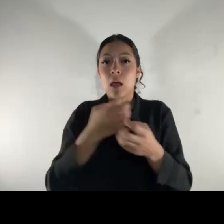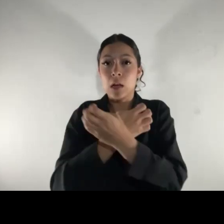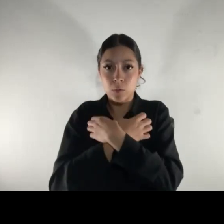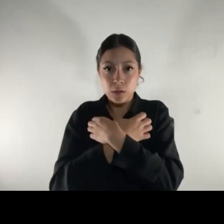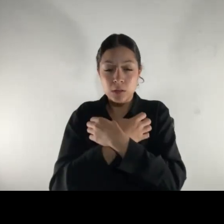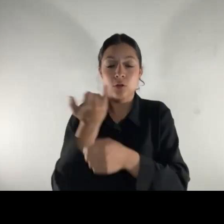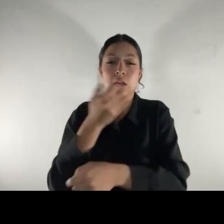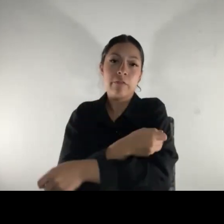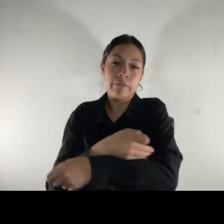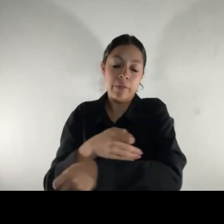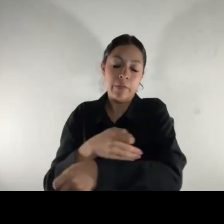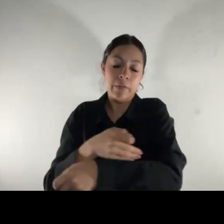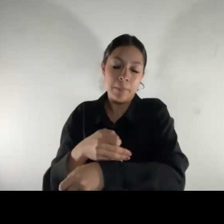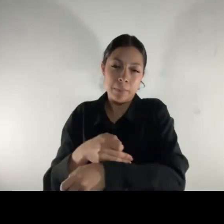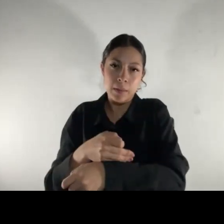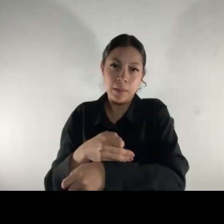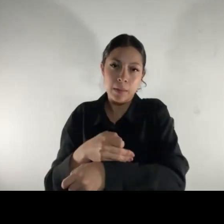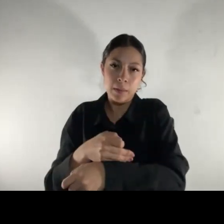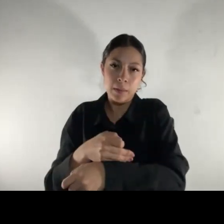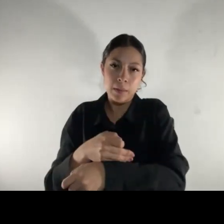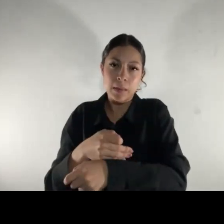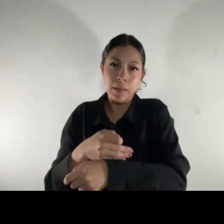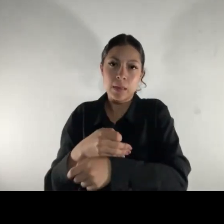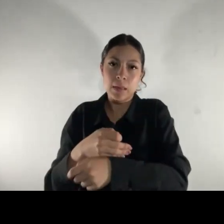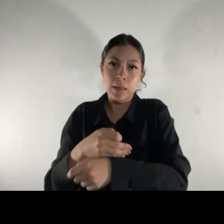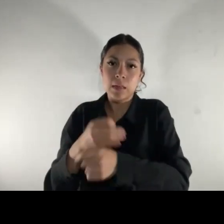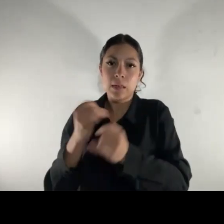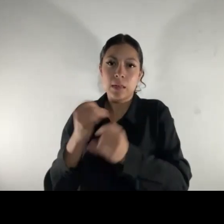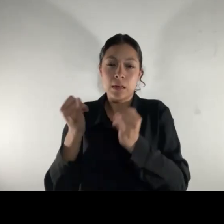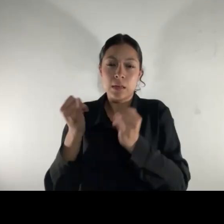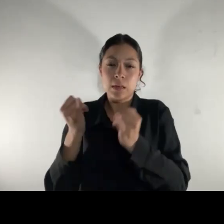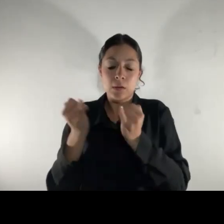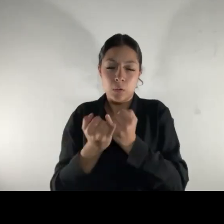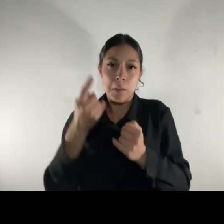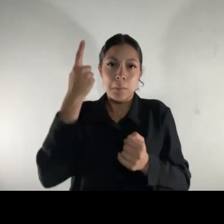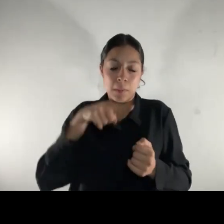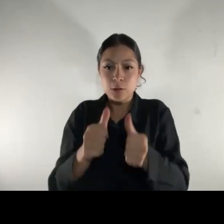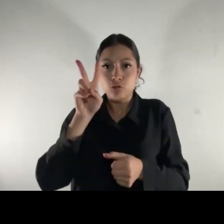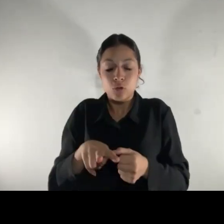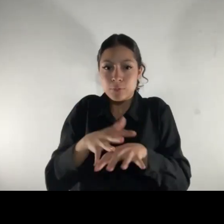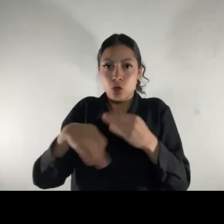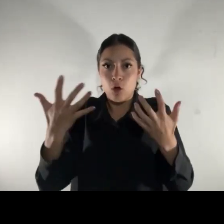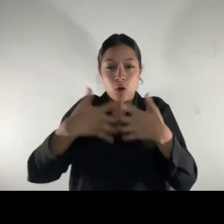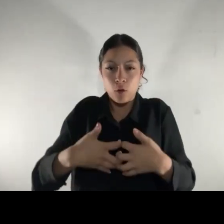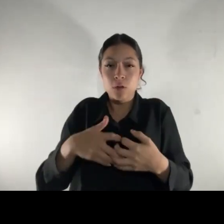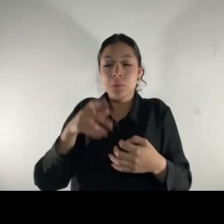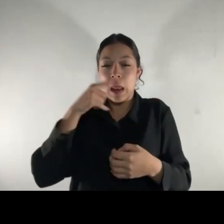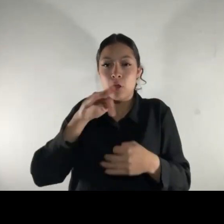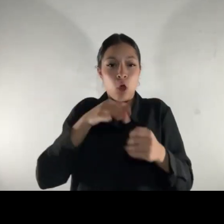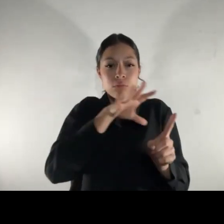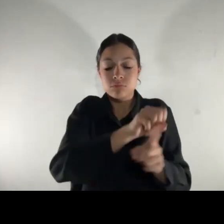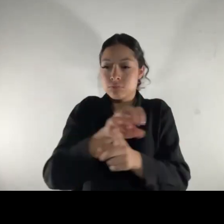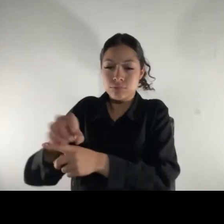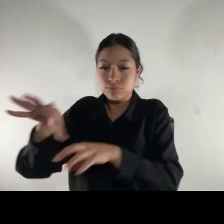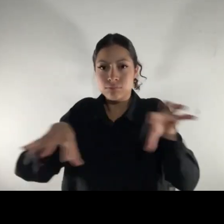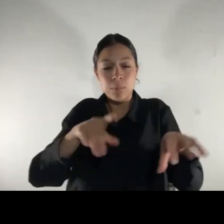atención realmente sea integral, pues tenemos que abarcar en todos los espacios en donde ese niño se desenvuelve. Así es que les agradecemos